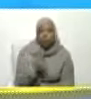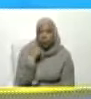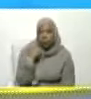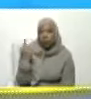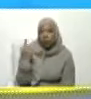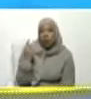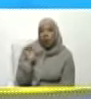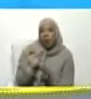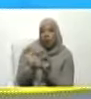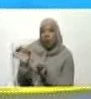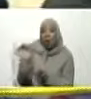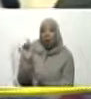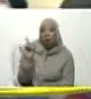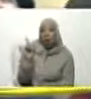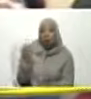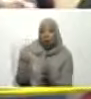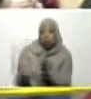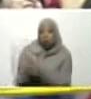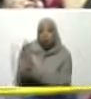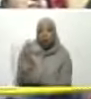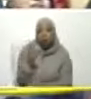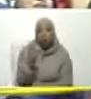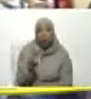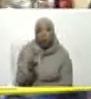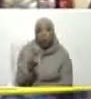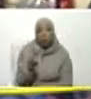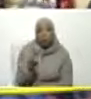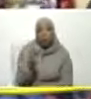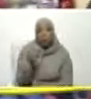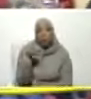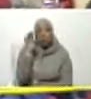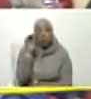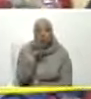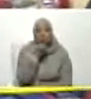allá. Fundador de la Causa R y de tantos caminos.